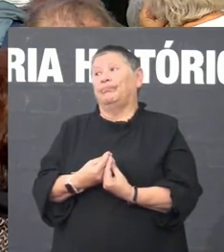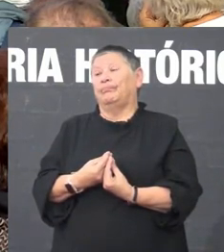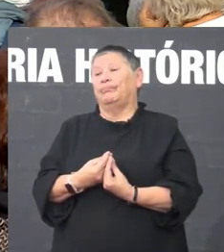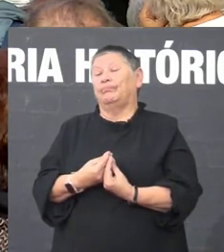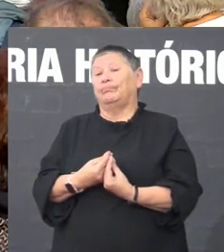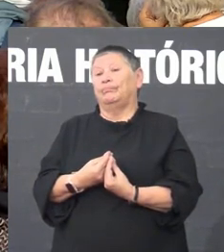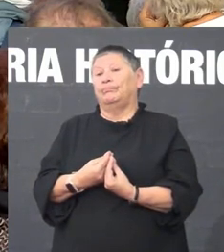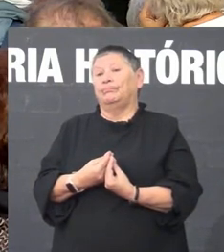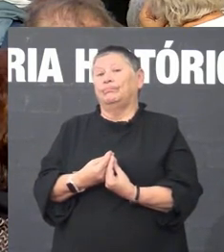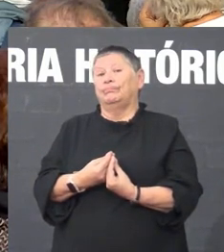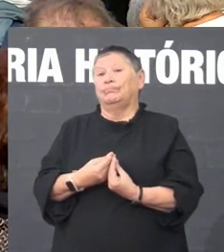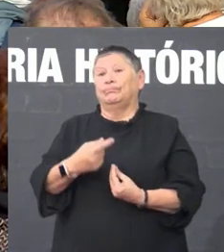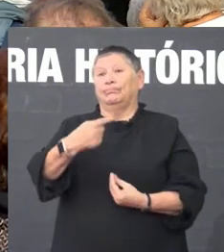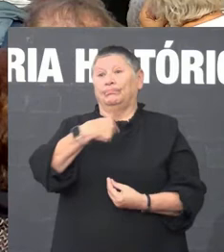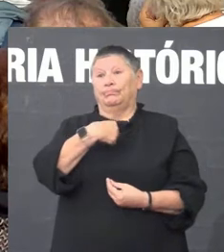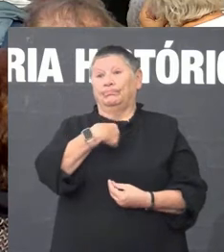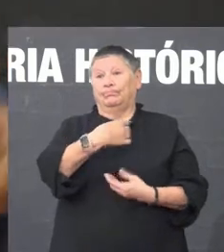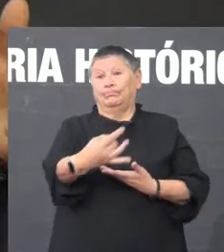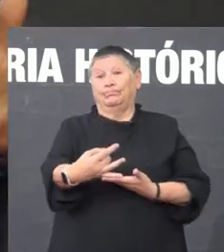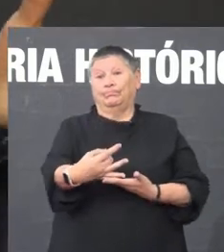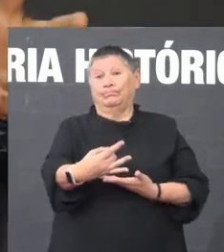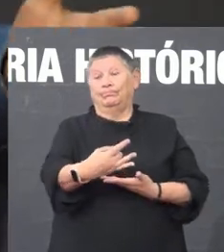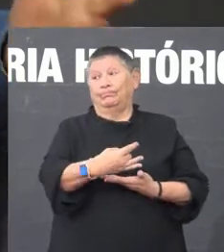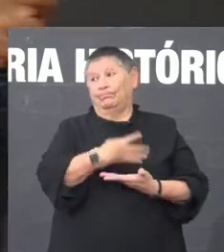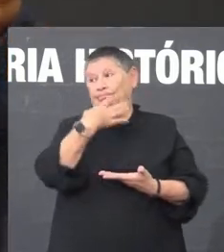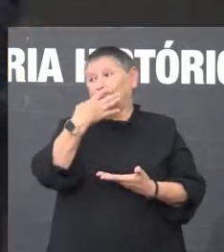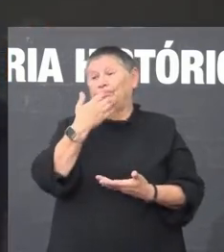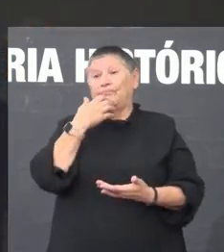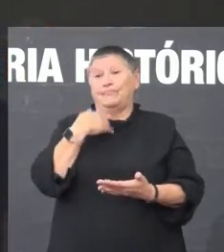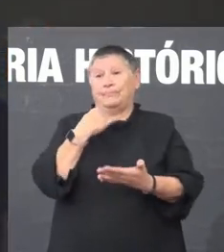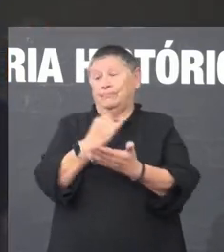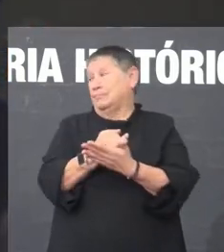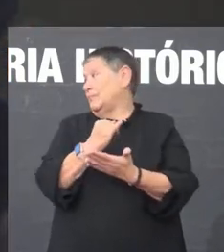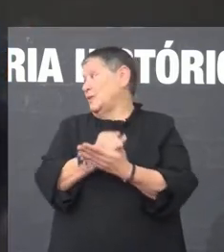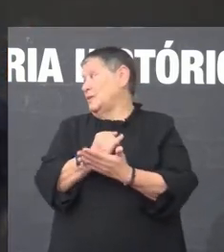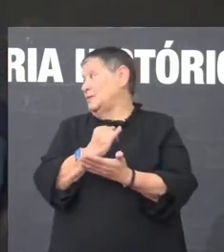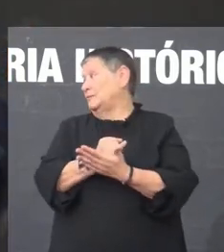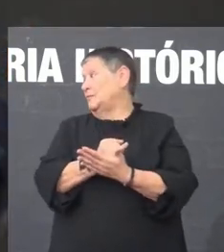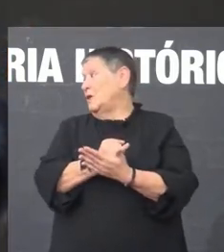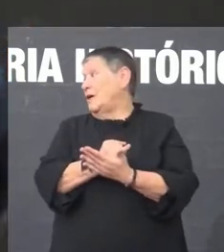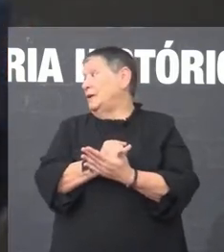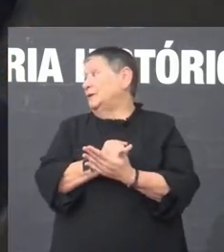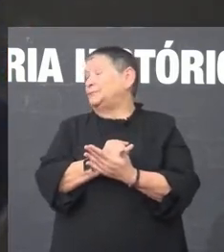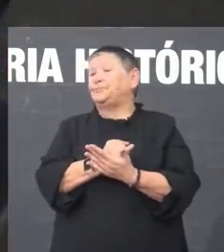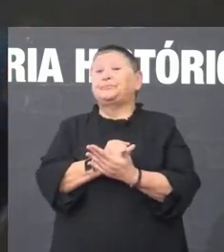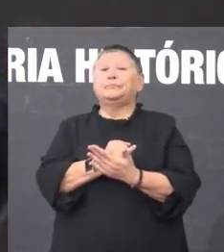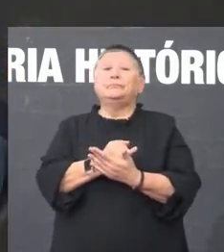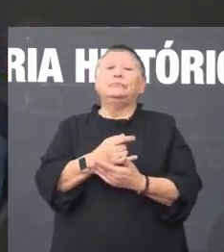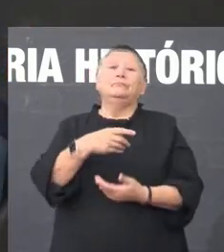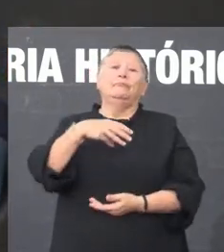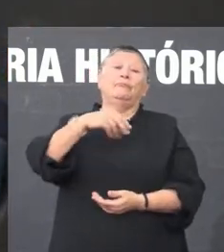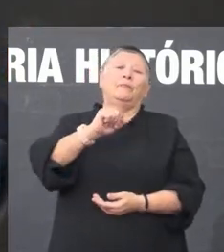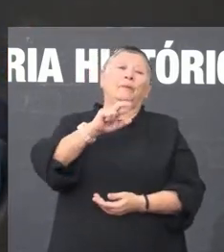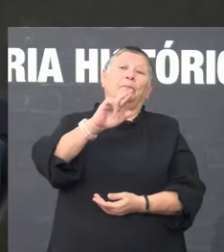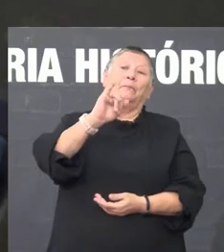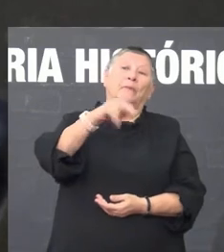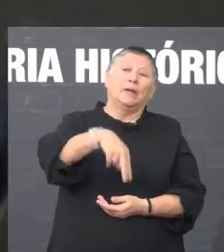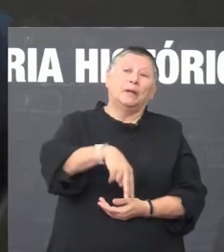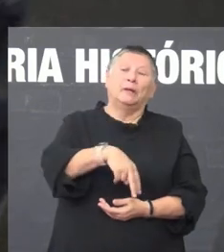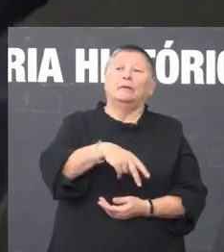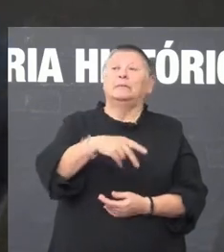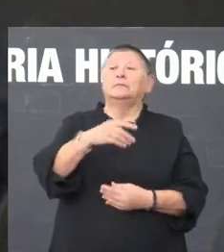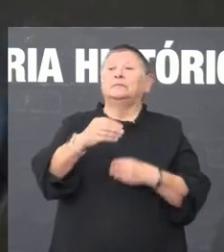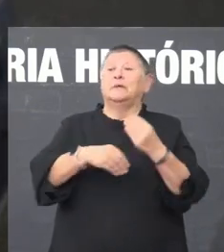nos expulsaban, yo como en clase, lo hacía Marín, lo